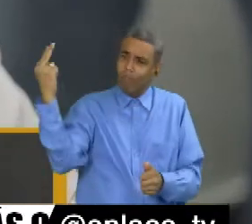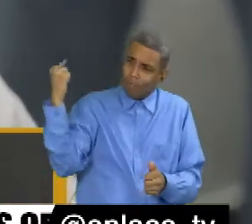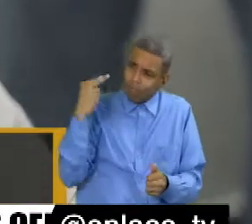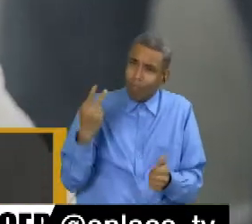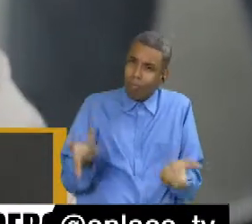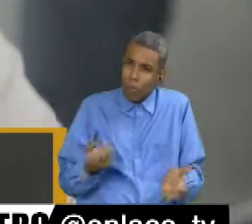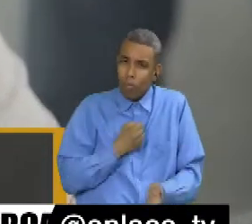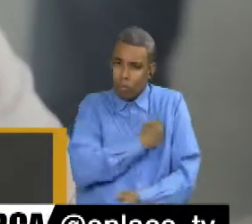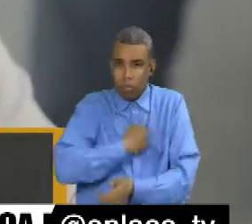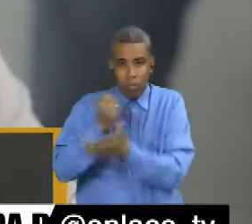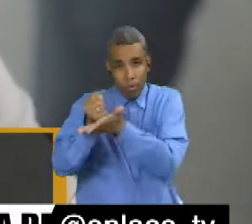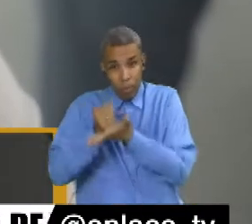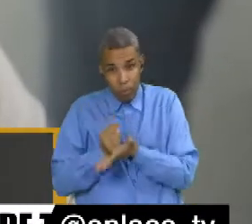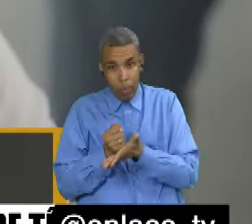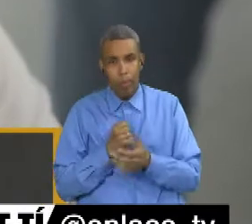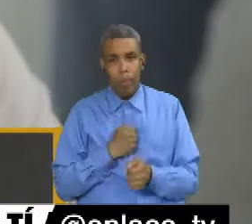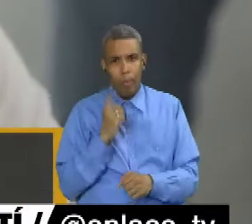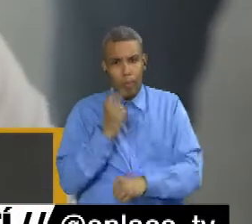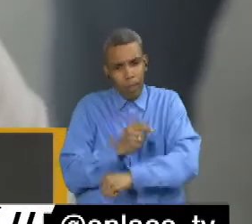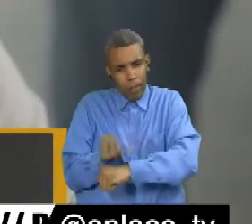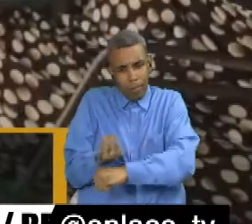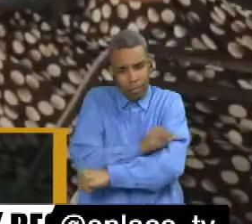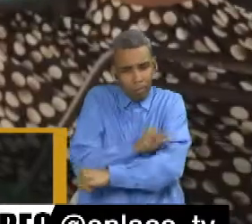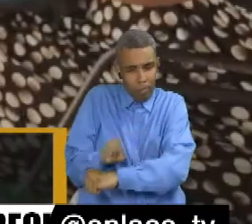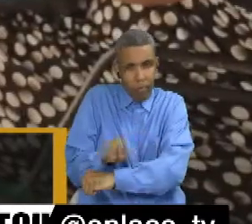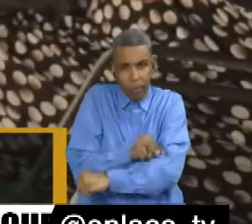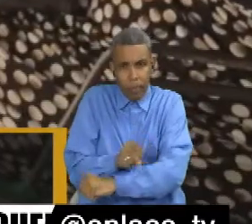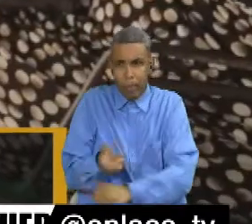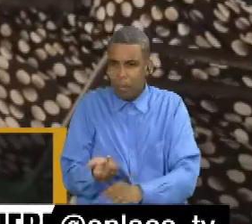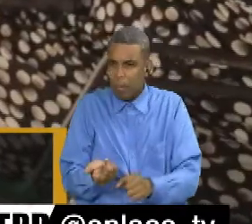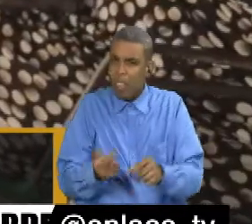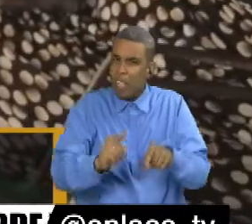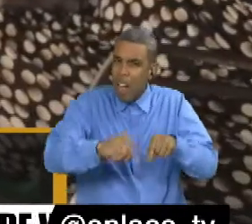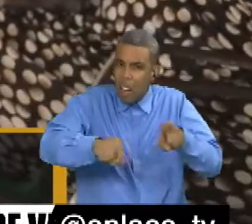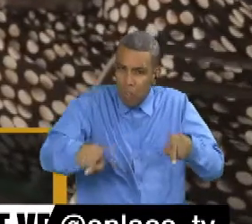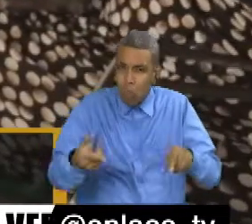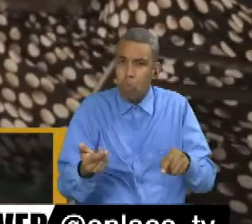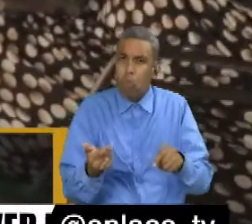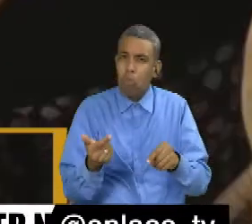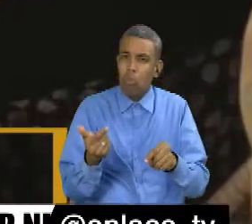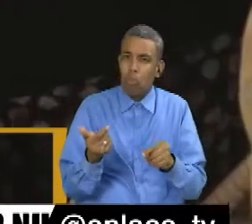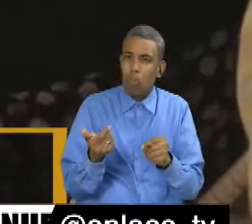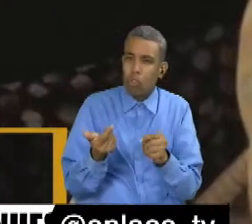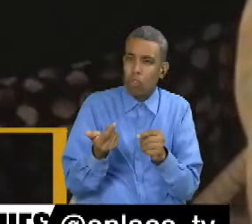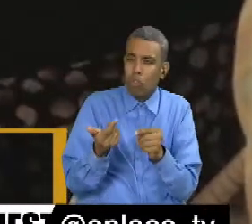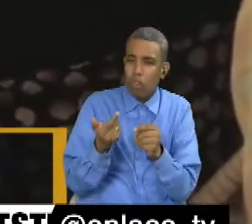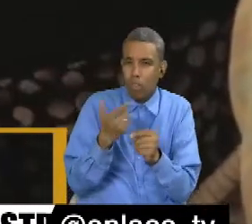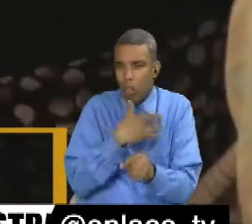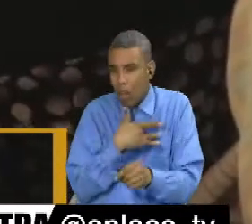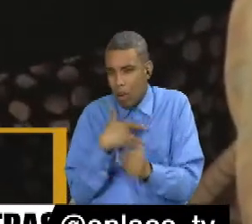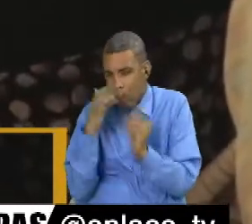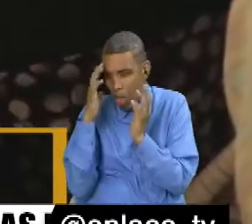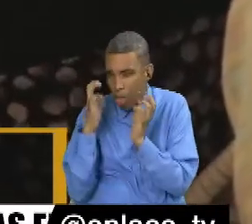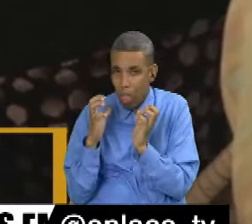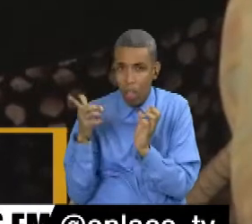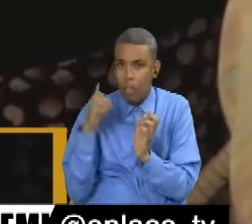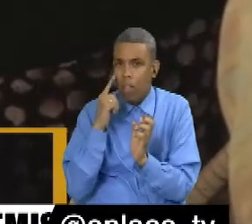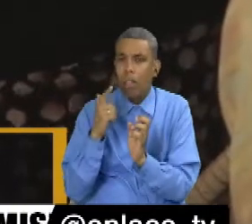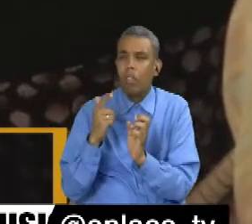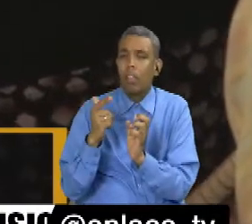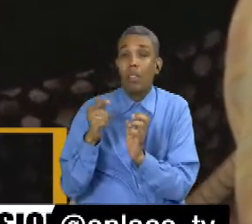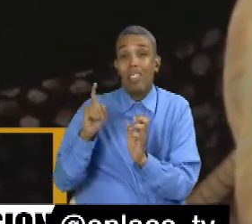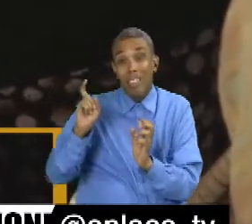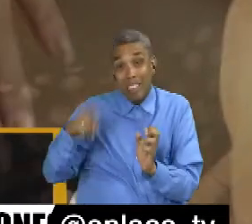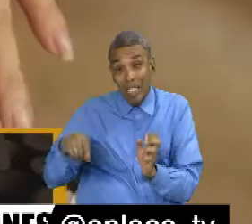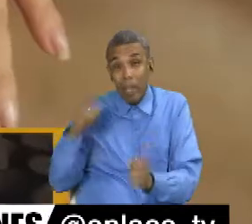Este Ministerio Público estará realizando el seguimiento respectivo para que Jenis pueda comenzar con el tratamiento de la quimioterapia